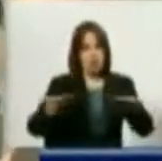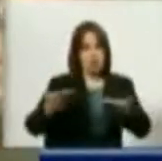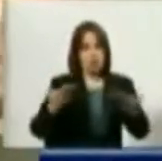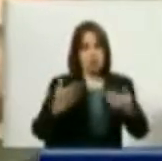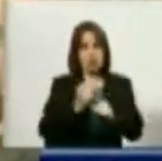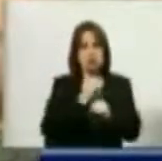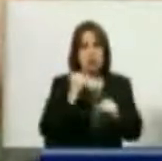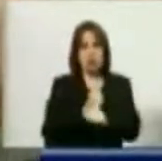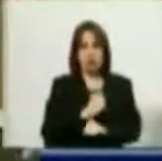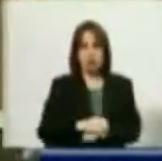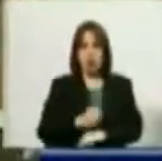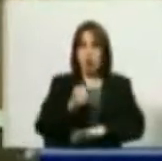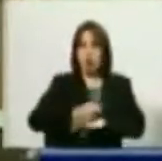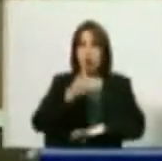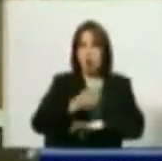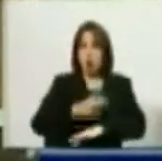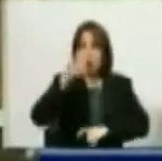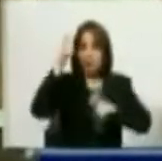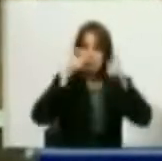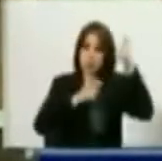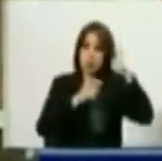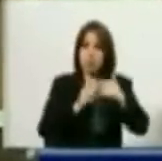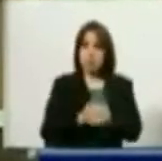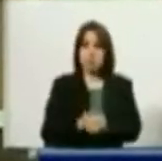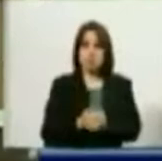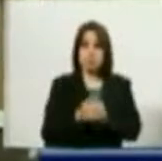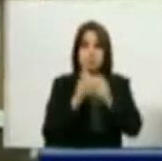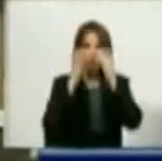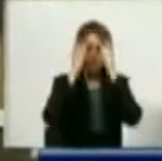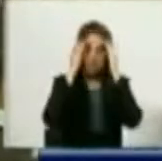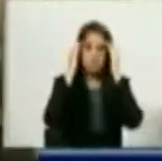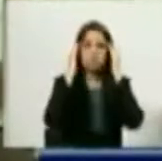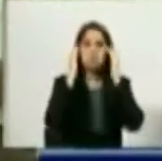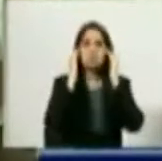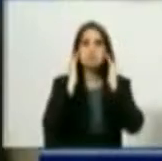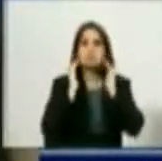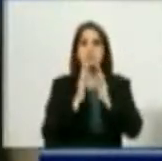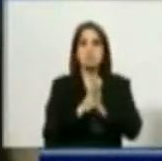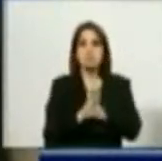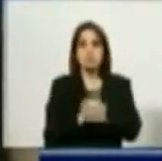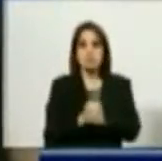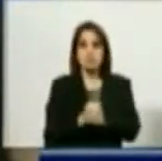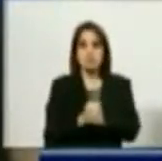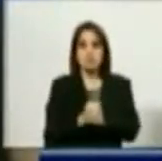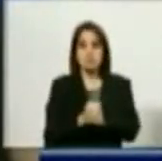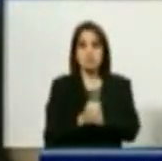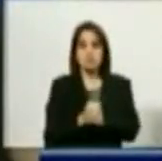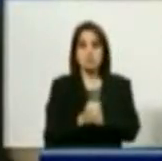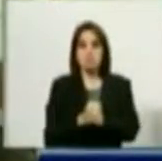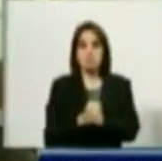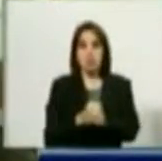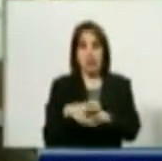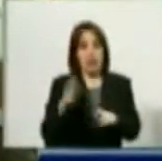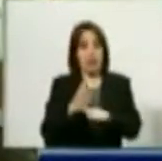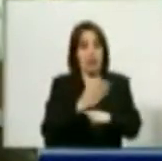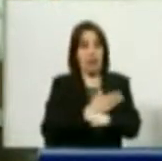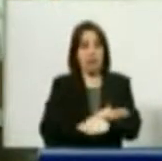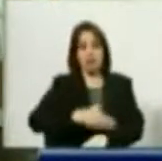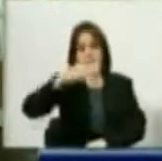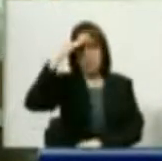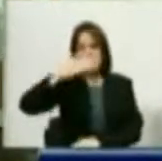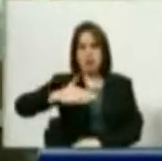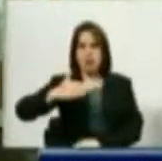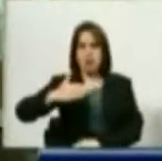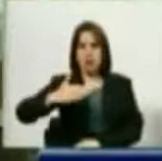eso es culpa de Chávez también le tocaba censo a los oficiales a los oficiales que antes eran